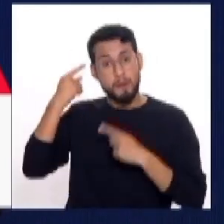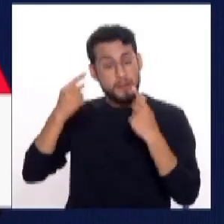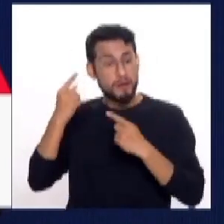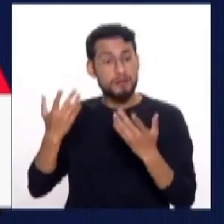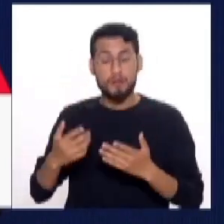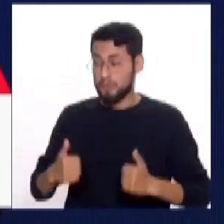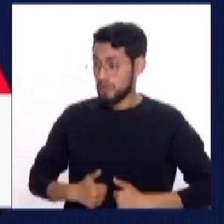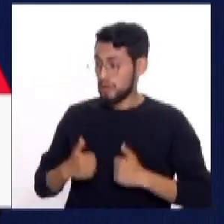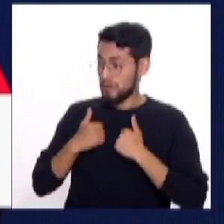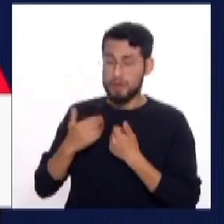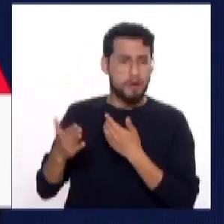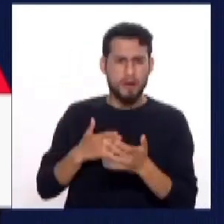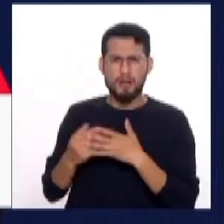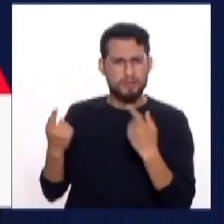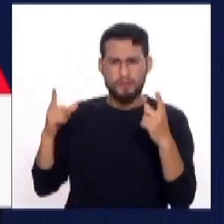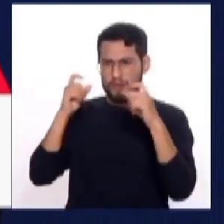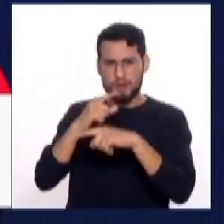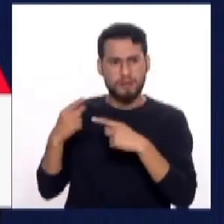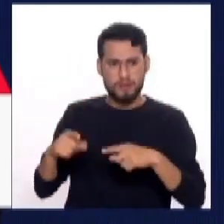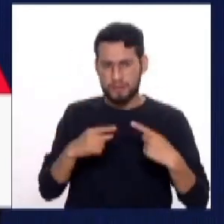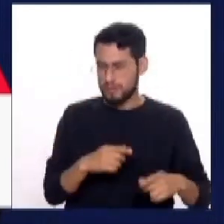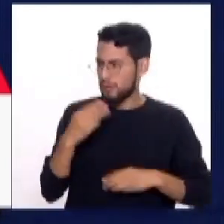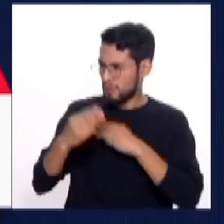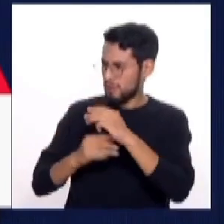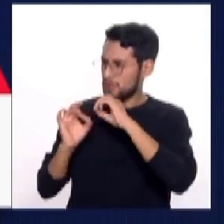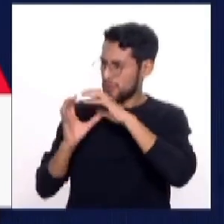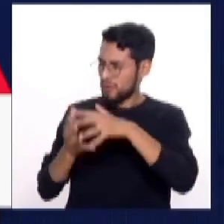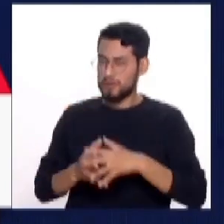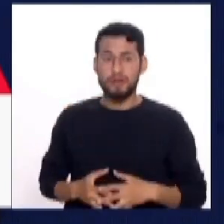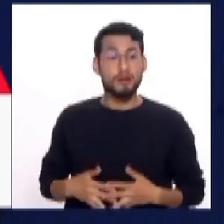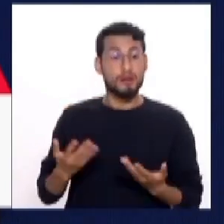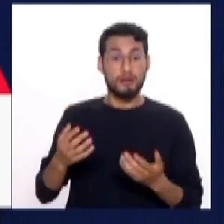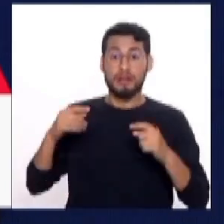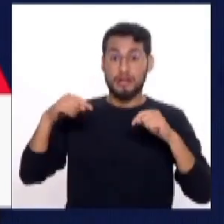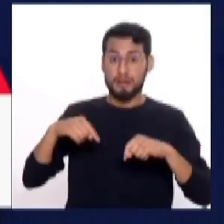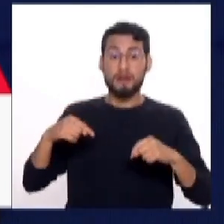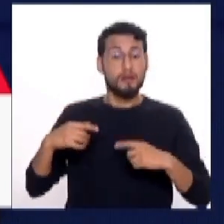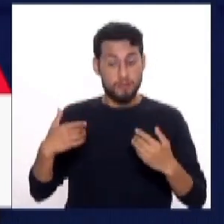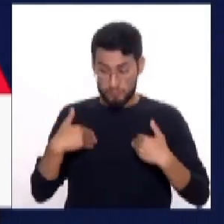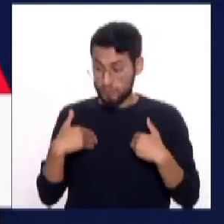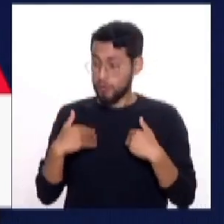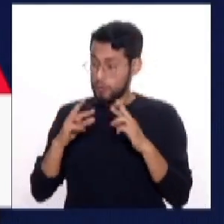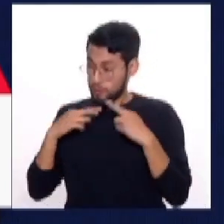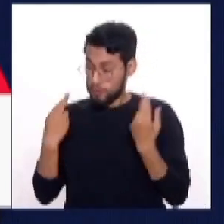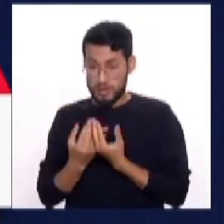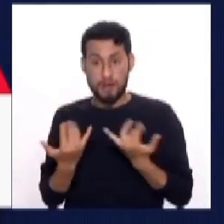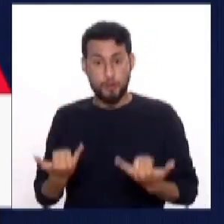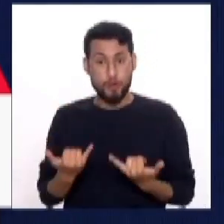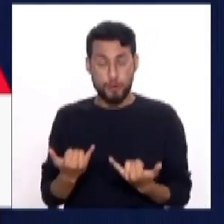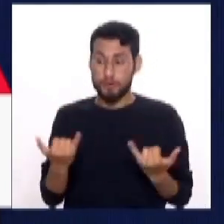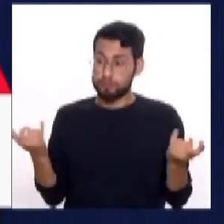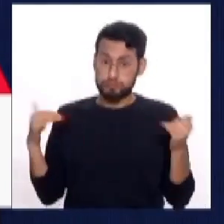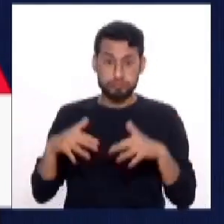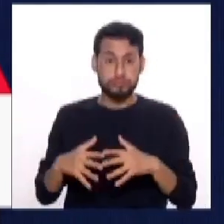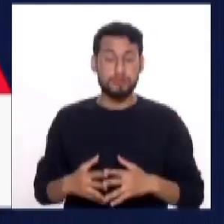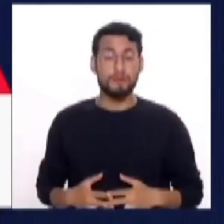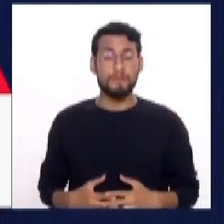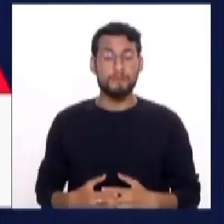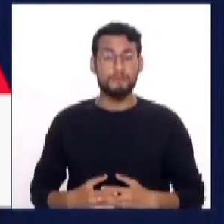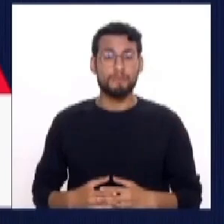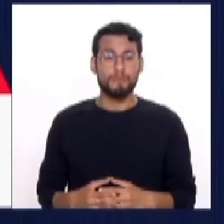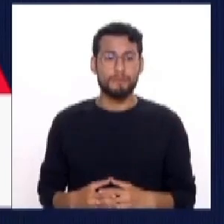en lo que estamos viviendo a pesar de las dificultades que se ven en el mundo el hecho de que nosotros nos podamos reunir aquí el día de